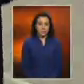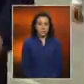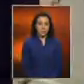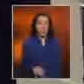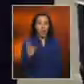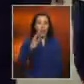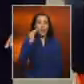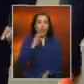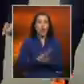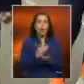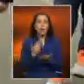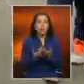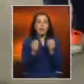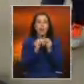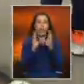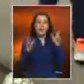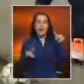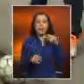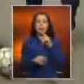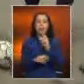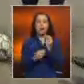Hola niño, ¿cómo están? Buenos días.